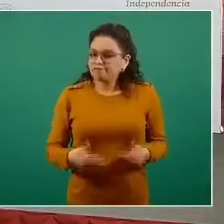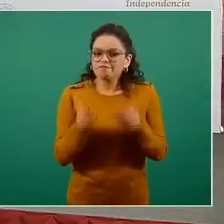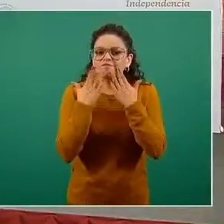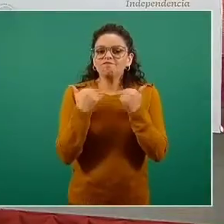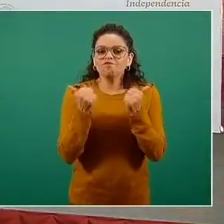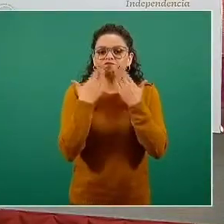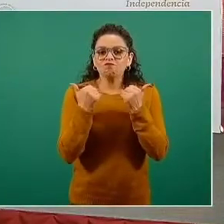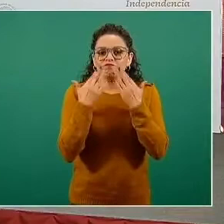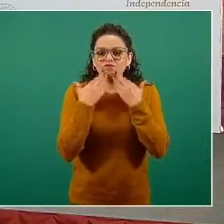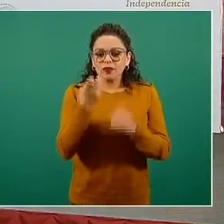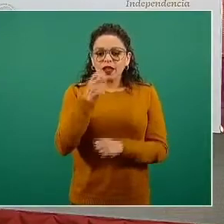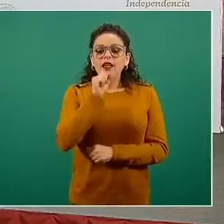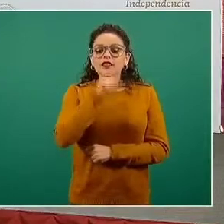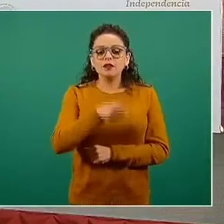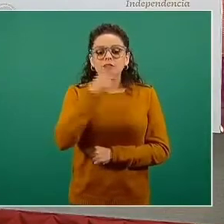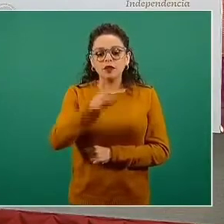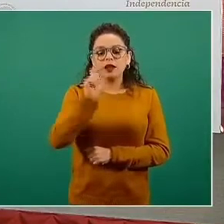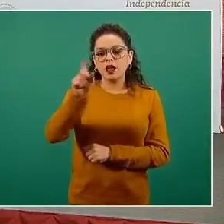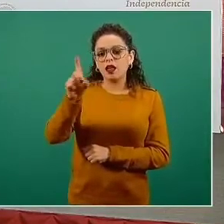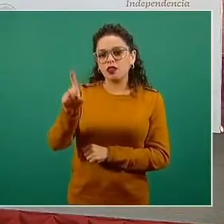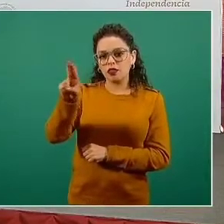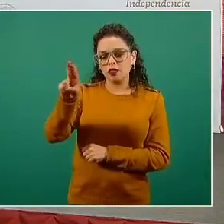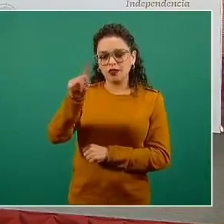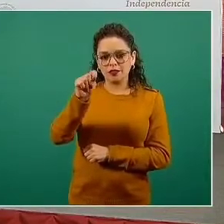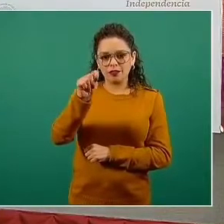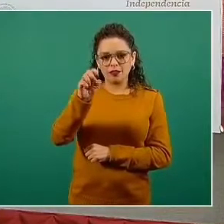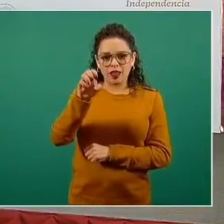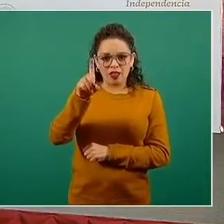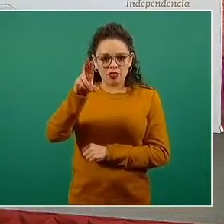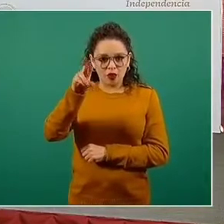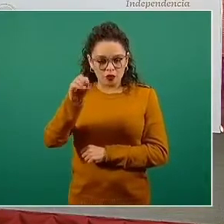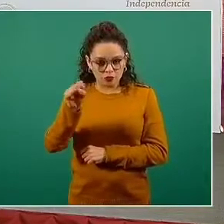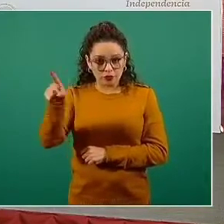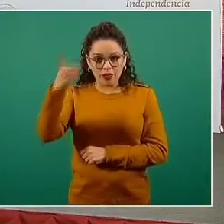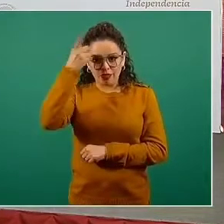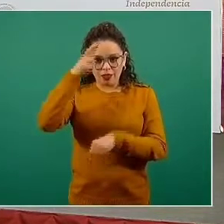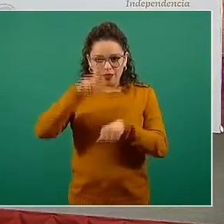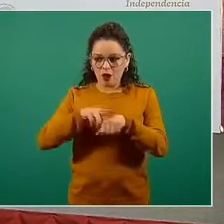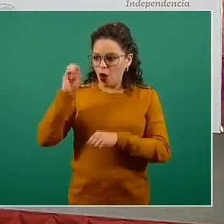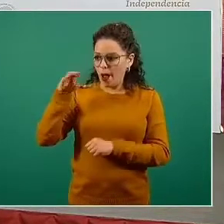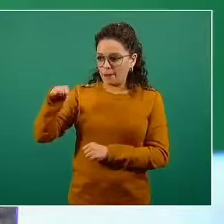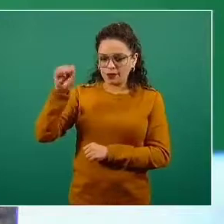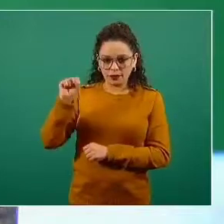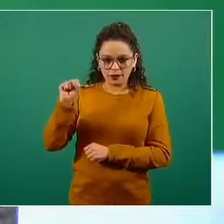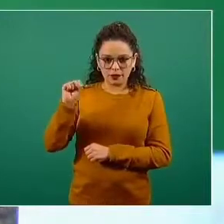a eso se refería el doctor Tedros Ghebreyesus, el director de la OMS, hace